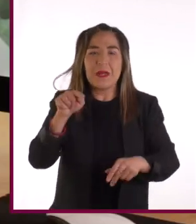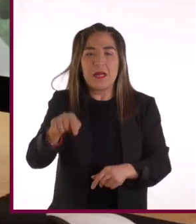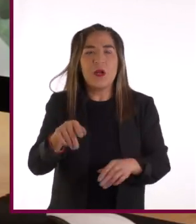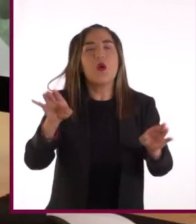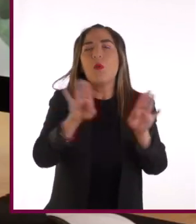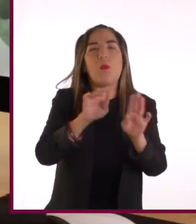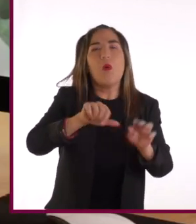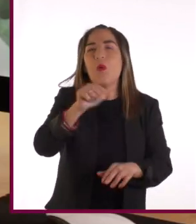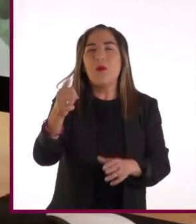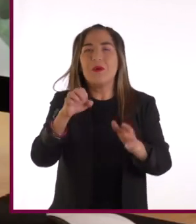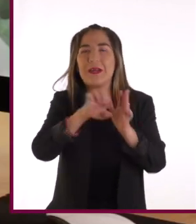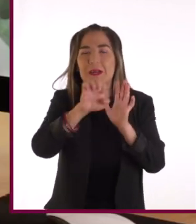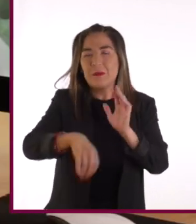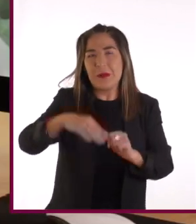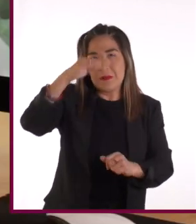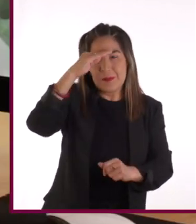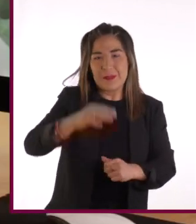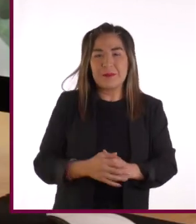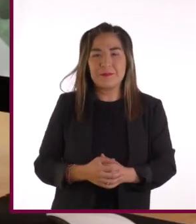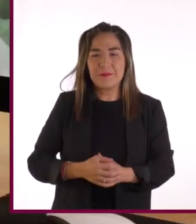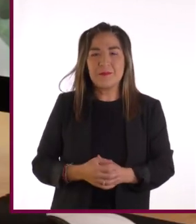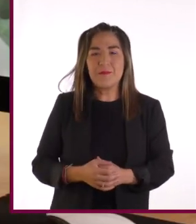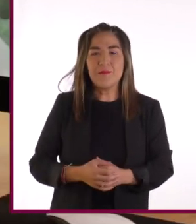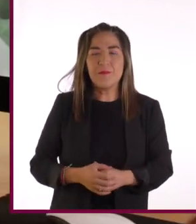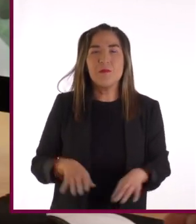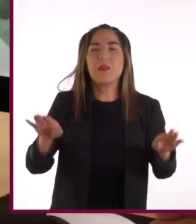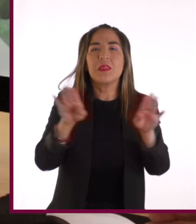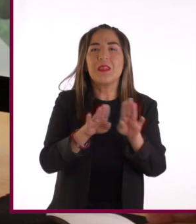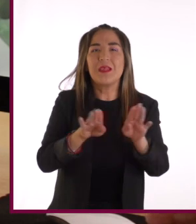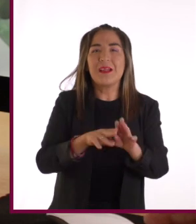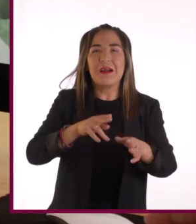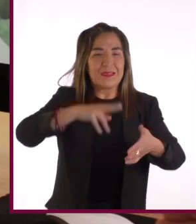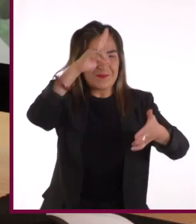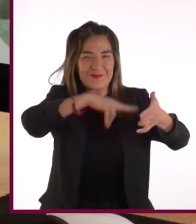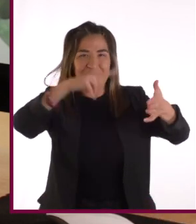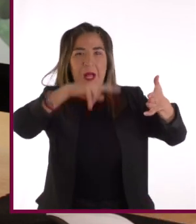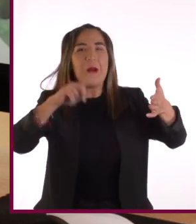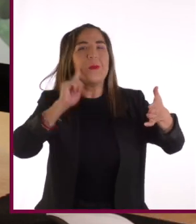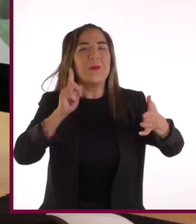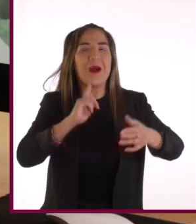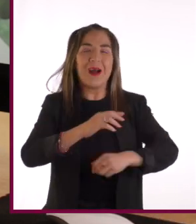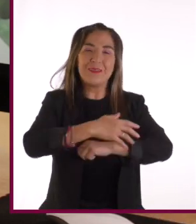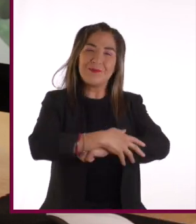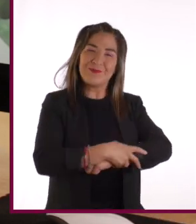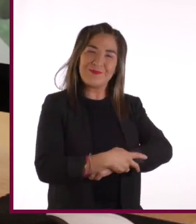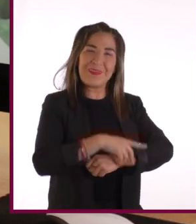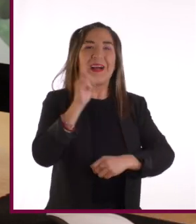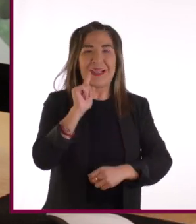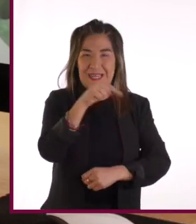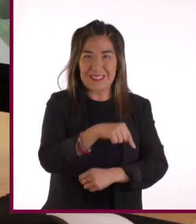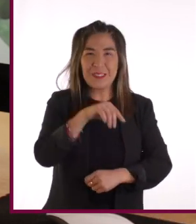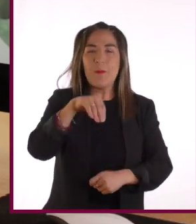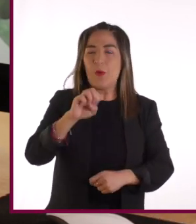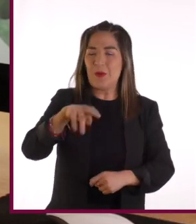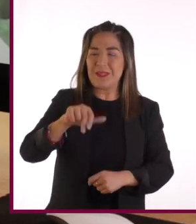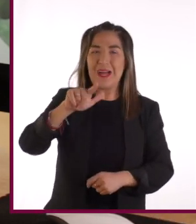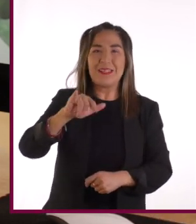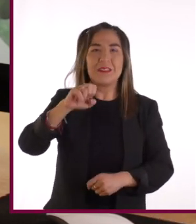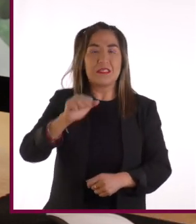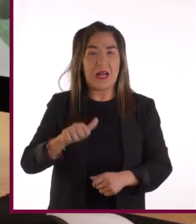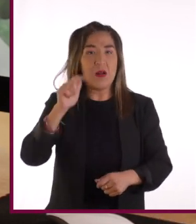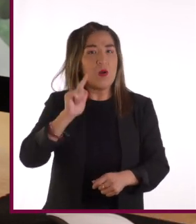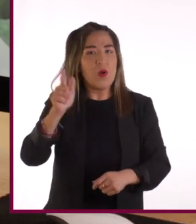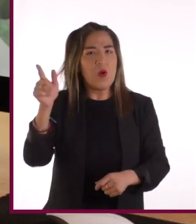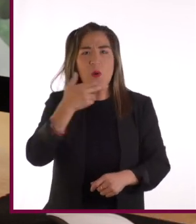Podemos pensar en otra analogía, como pensemos en un cuadro, ¿no? En la Mona Lisa. Si no hubiera existido Leonardo da